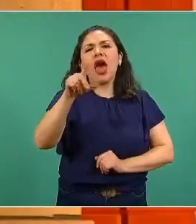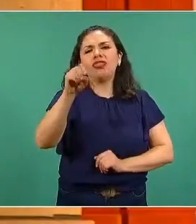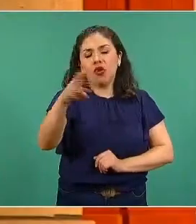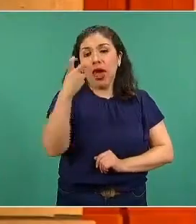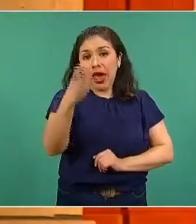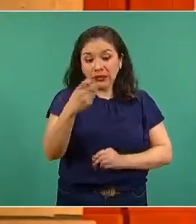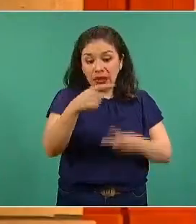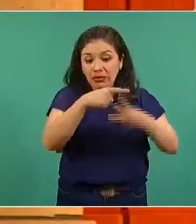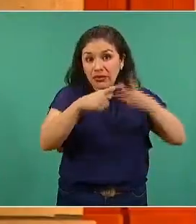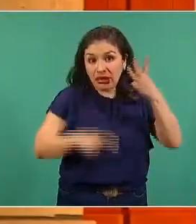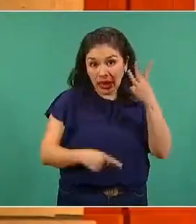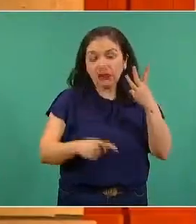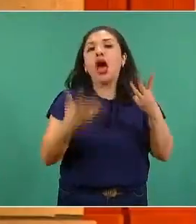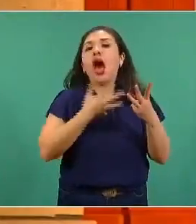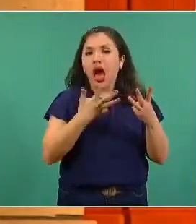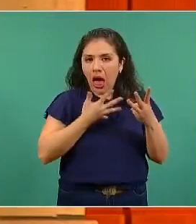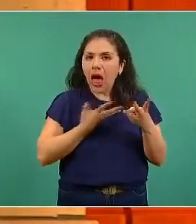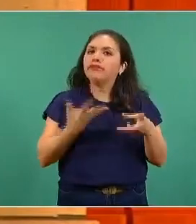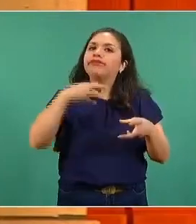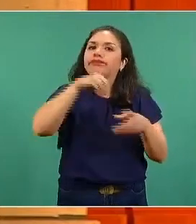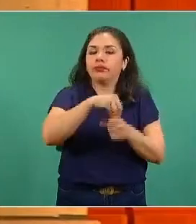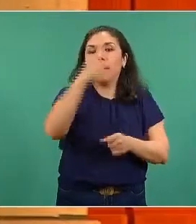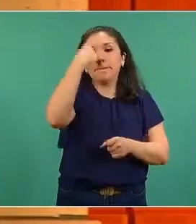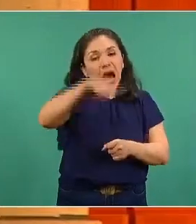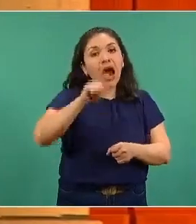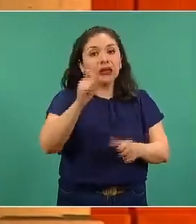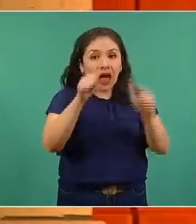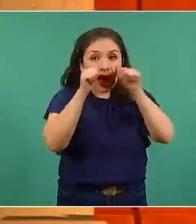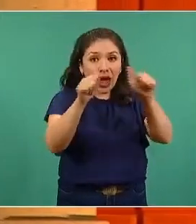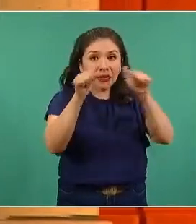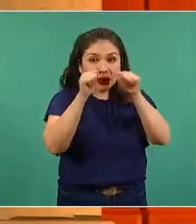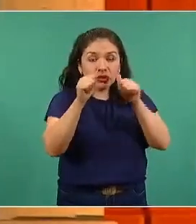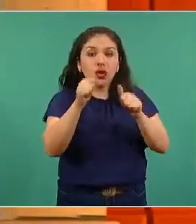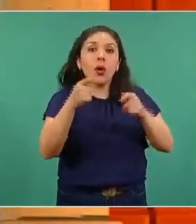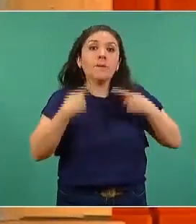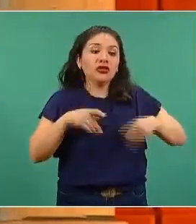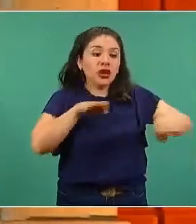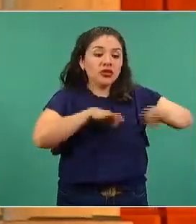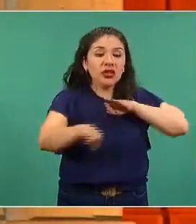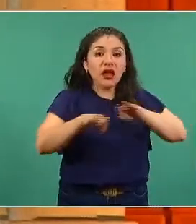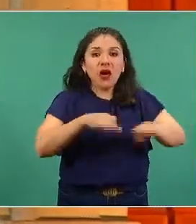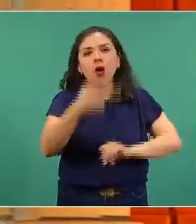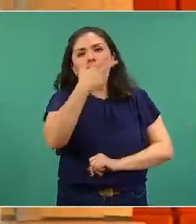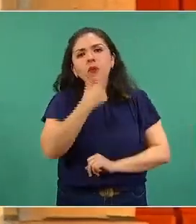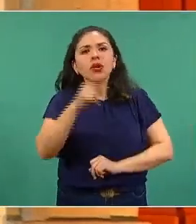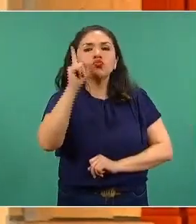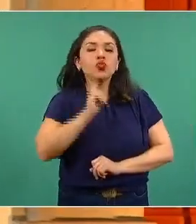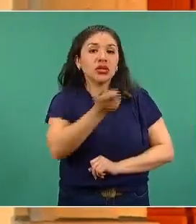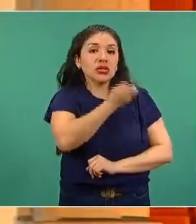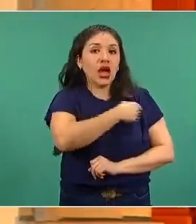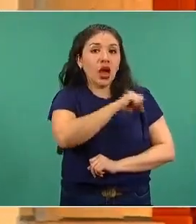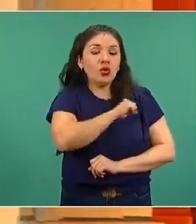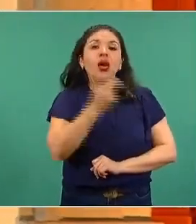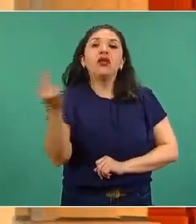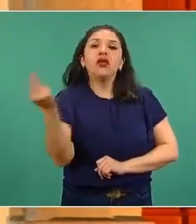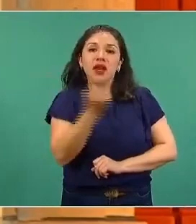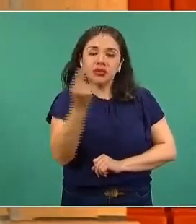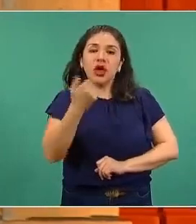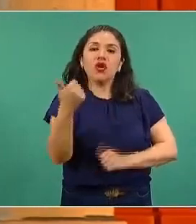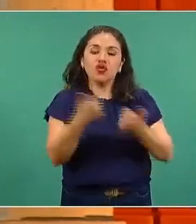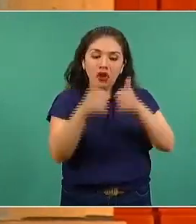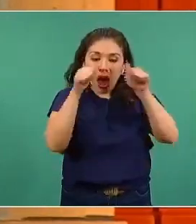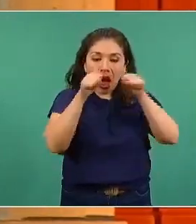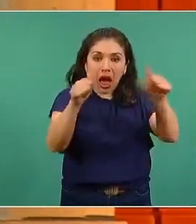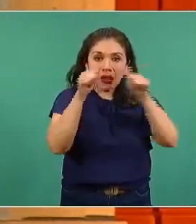estos 3 compartimentos forman parte de la comunidad de trabajadoras y trabajadores de salud que están en la atención